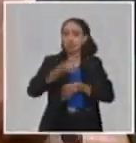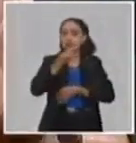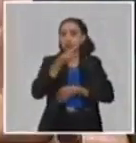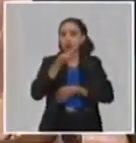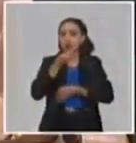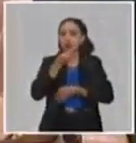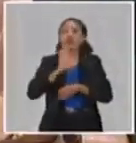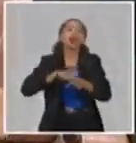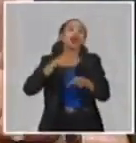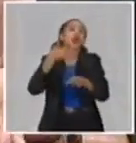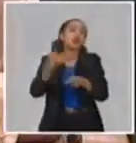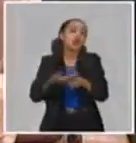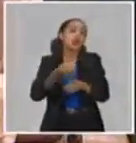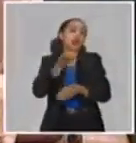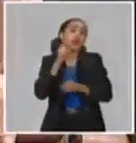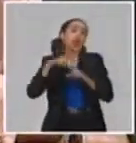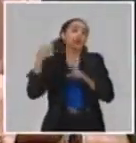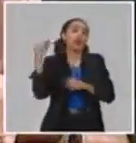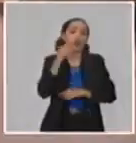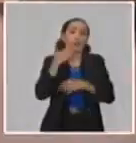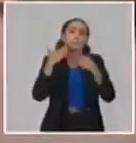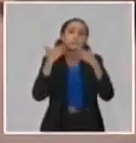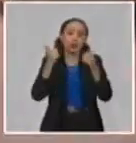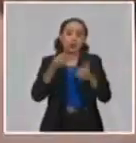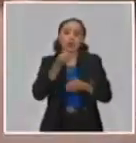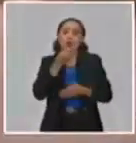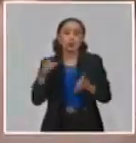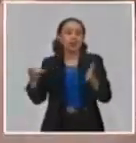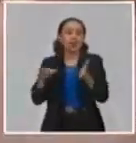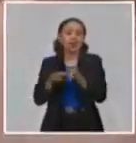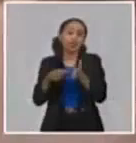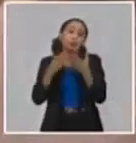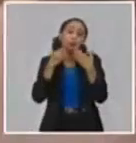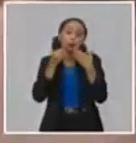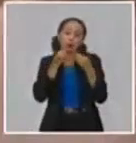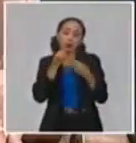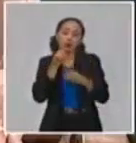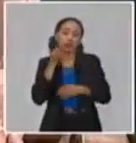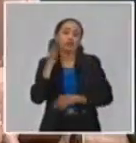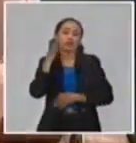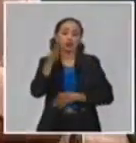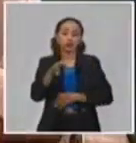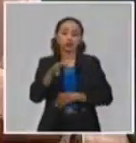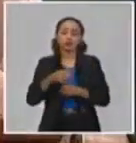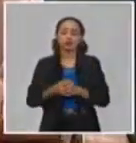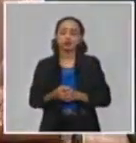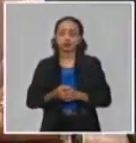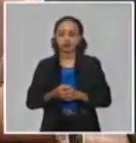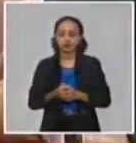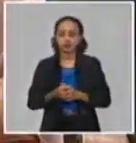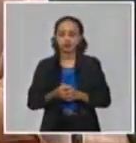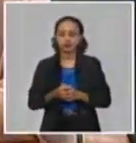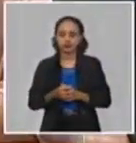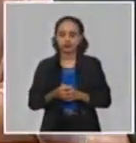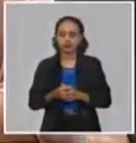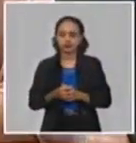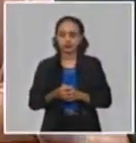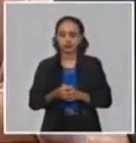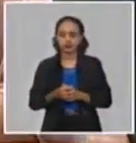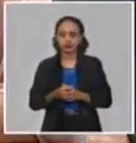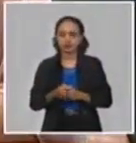o usar otros medios de pago alternativos. Una adecuación de lo que se había previsto. Y también está en correspondencia con